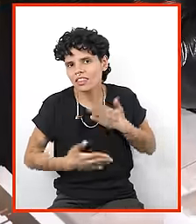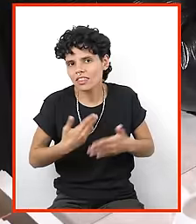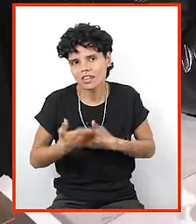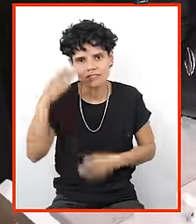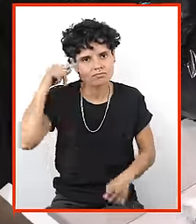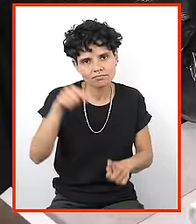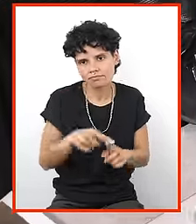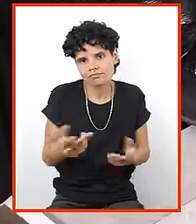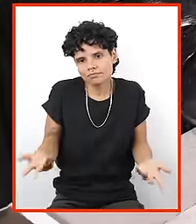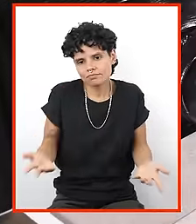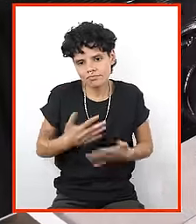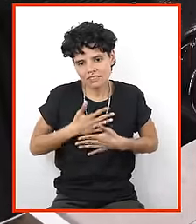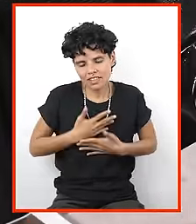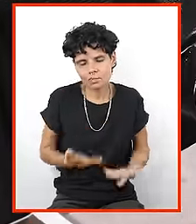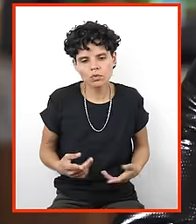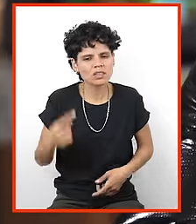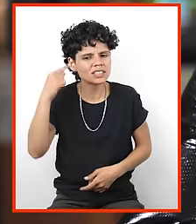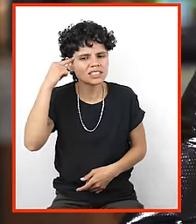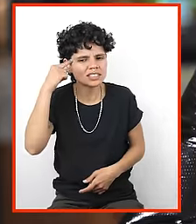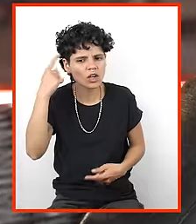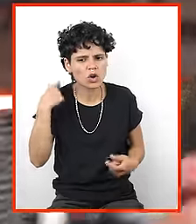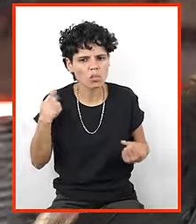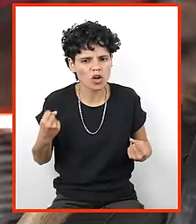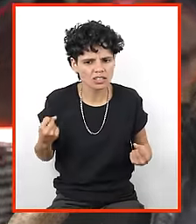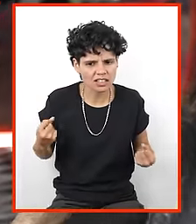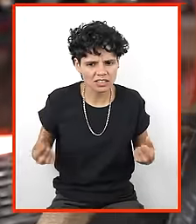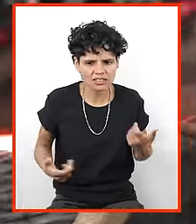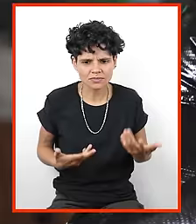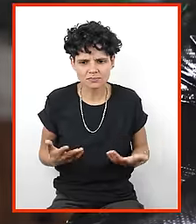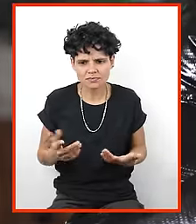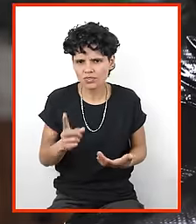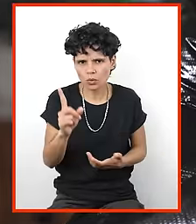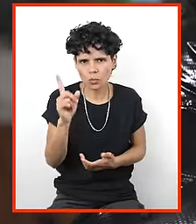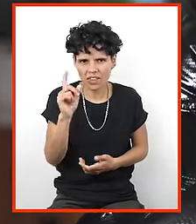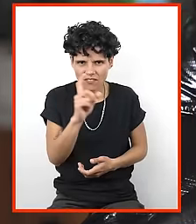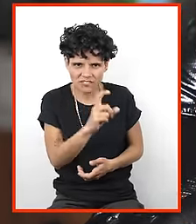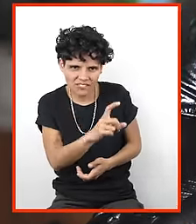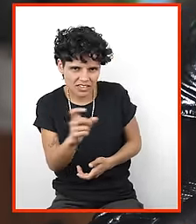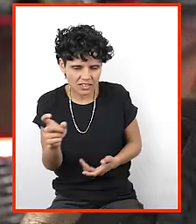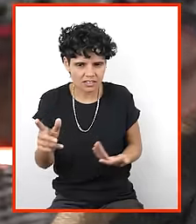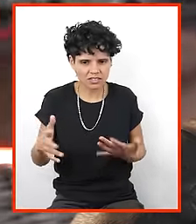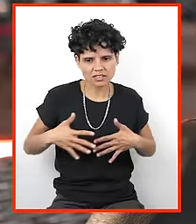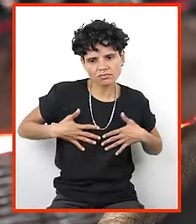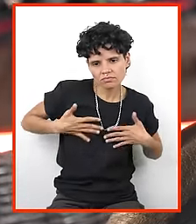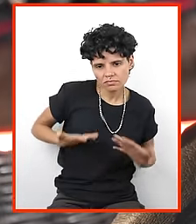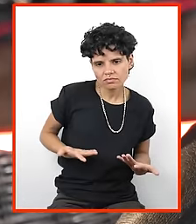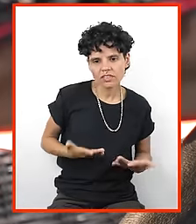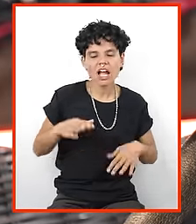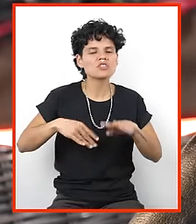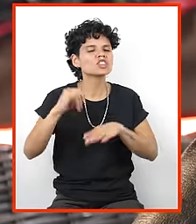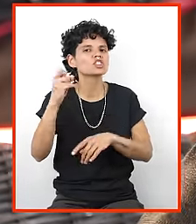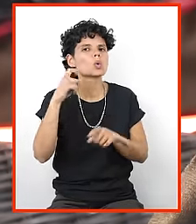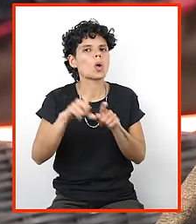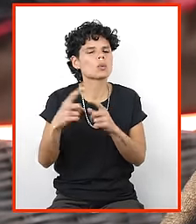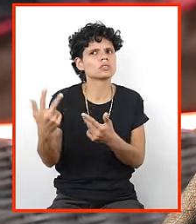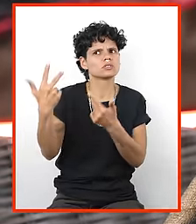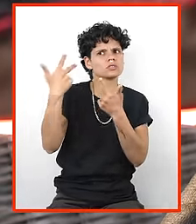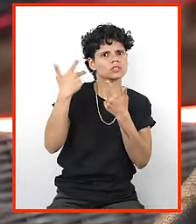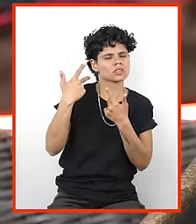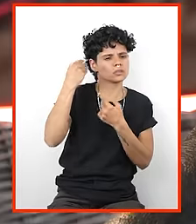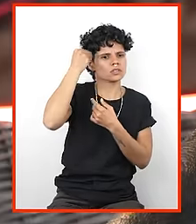¿Y esa exigencia no te complica a veces? La verdad... ¿No te presiona un poquito? La verdad es que sí.